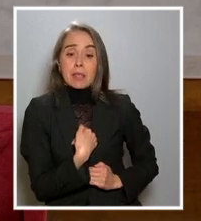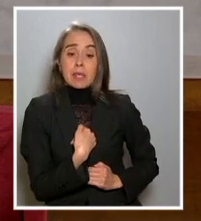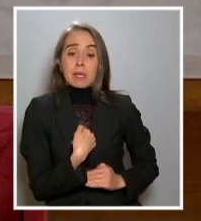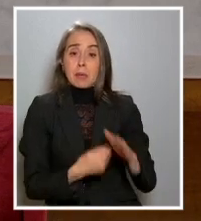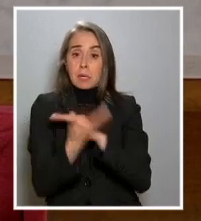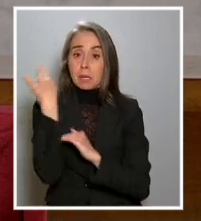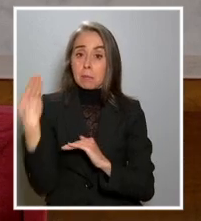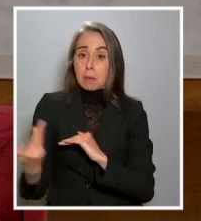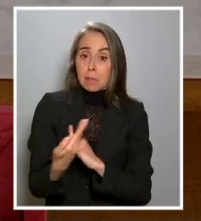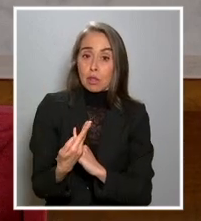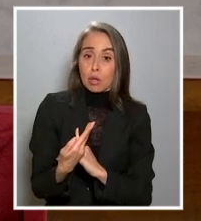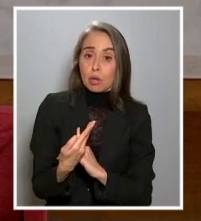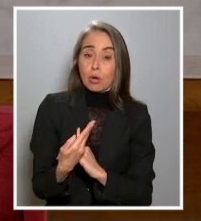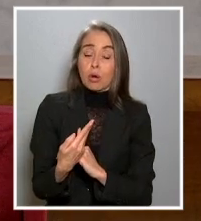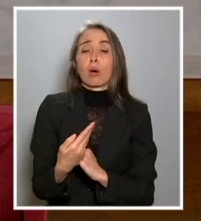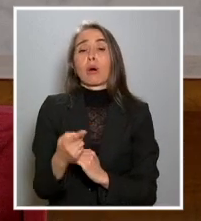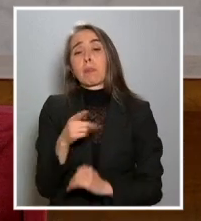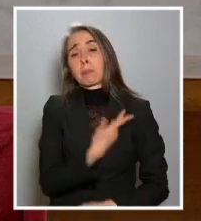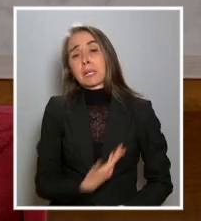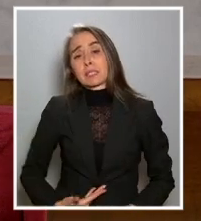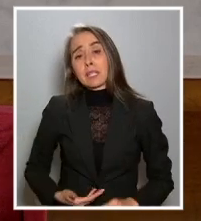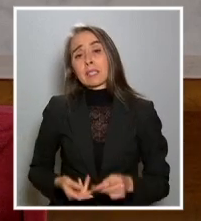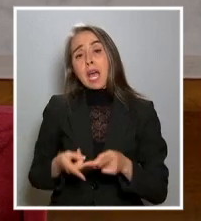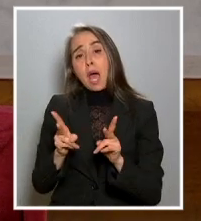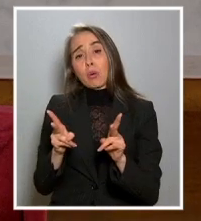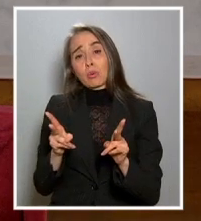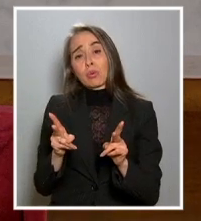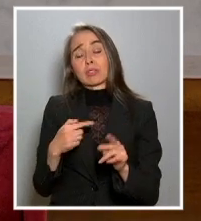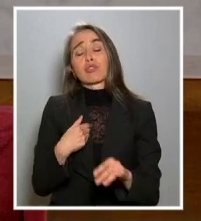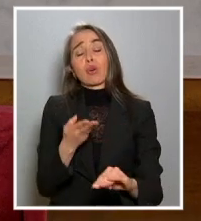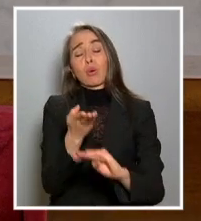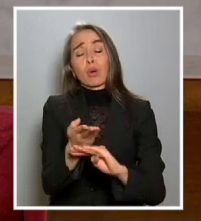me solicitó que autorice su muerte asistida.